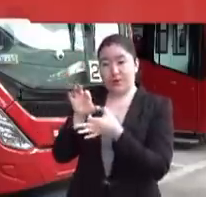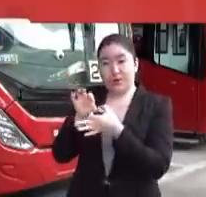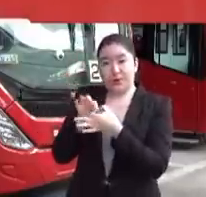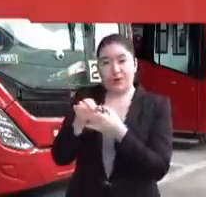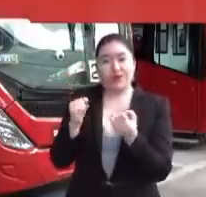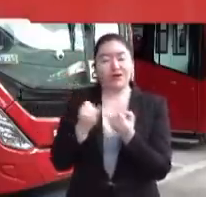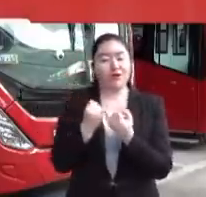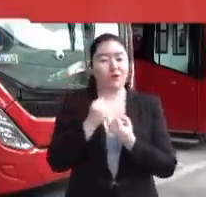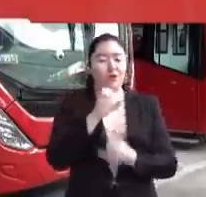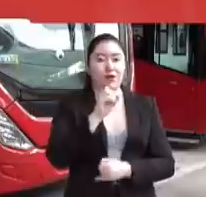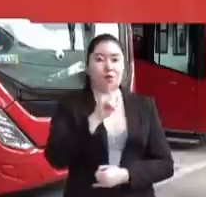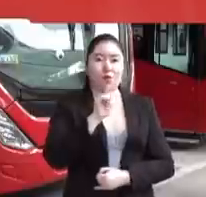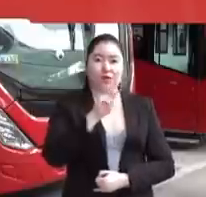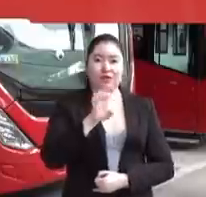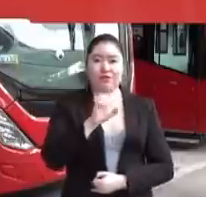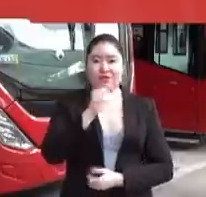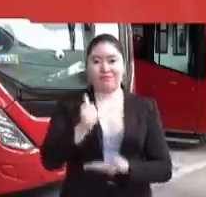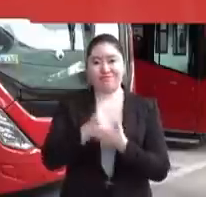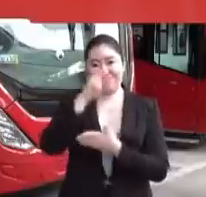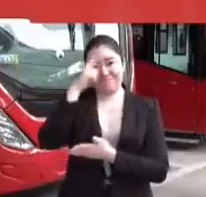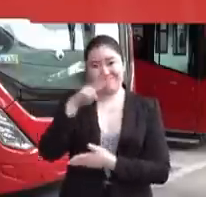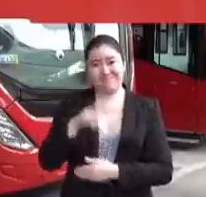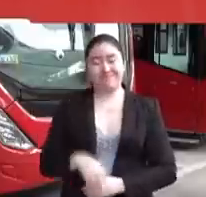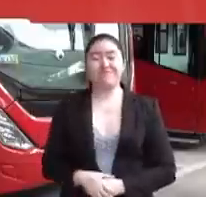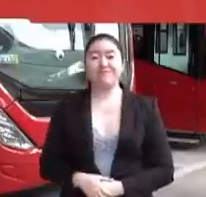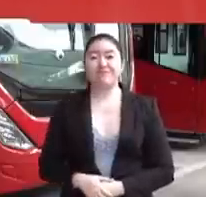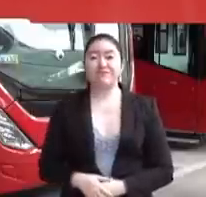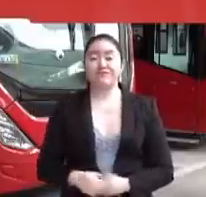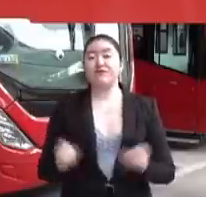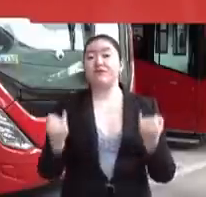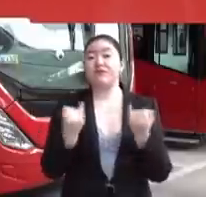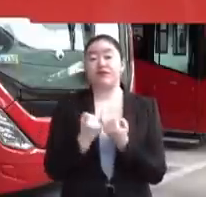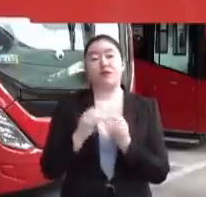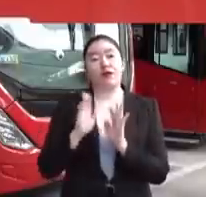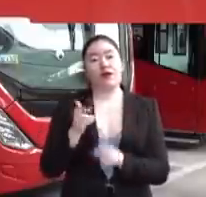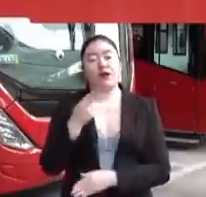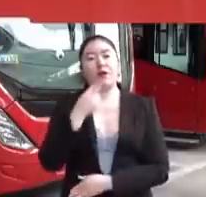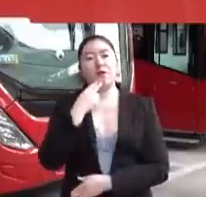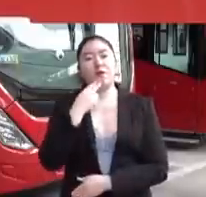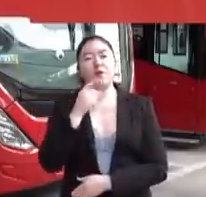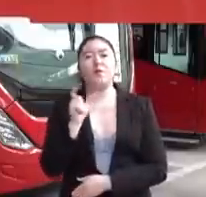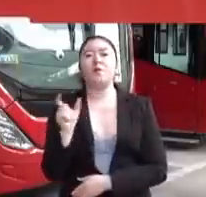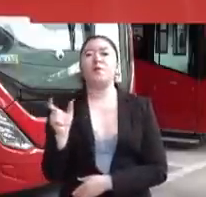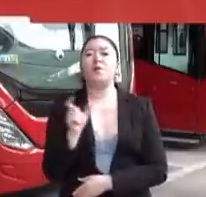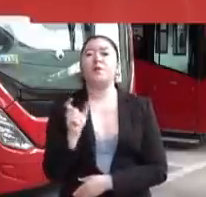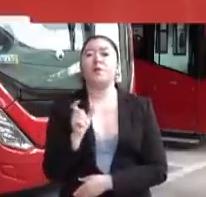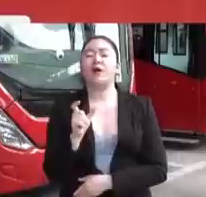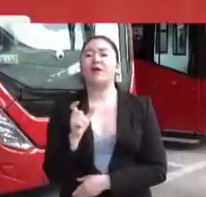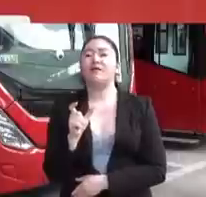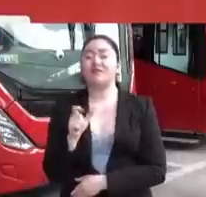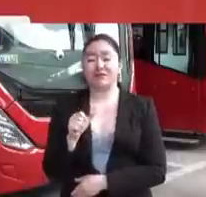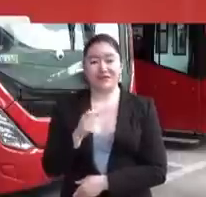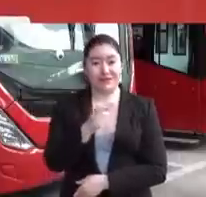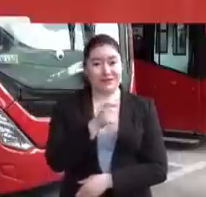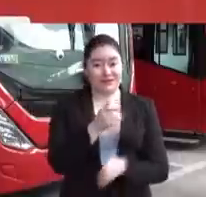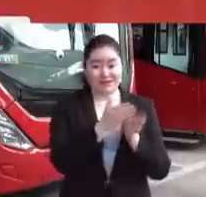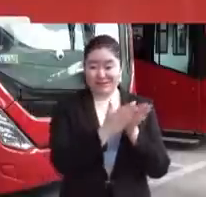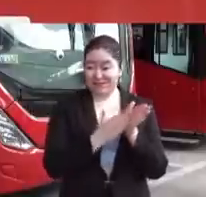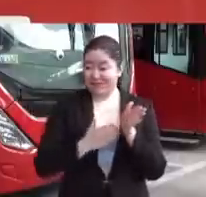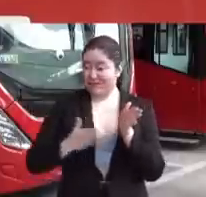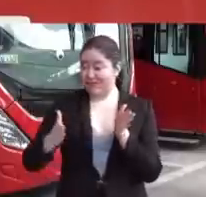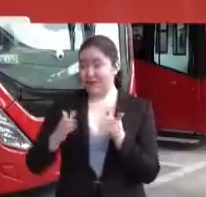Ciudad de México, que es fundamental. Y estará en operación, para que todo el mundo lo sepa, desde la alcaldía de